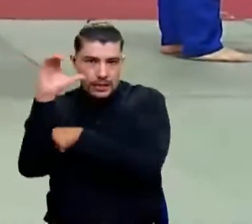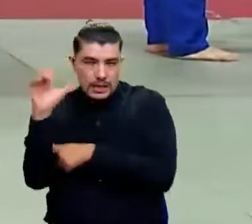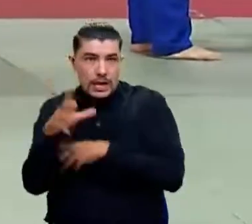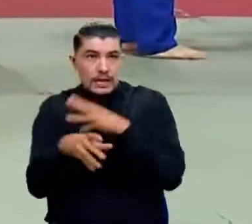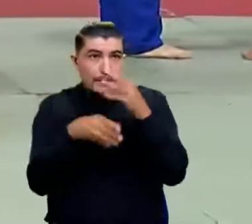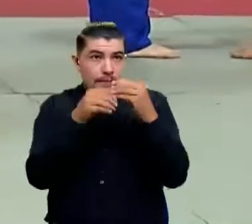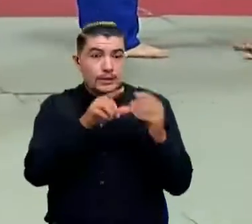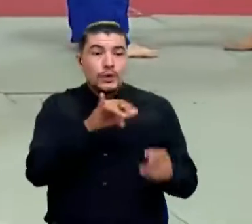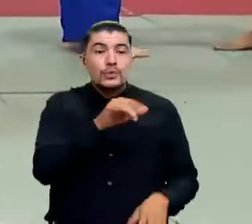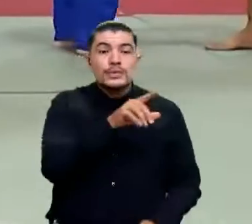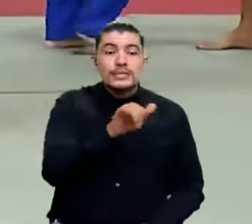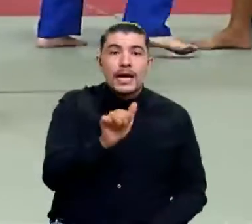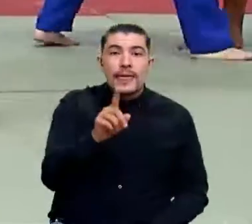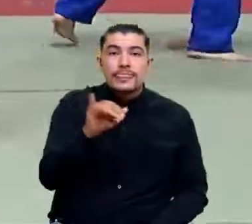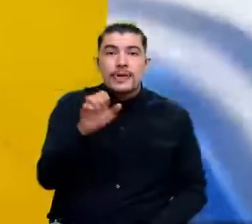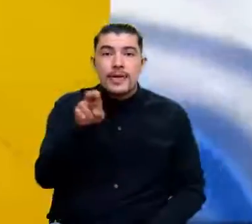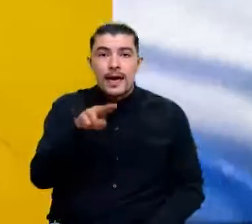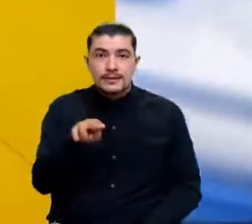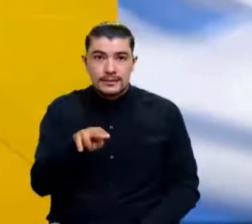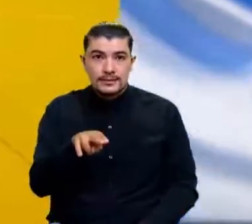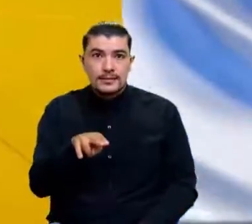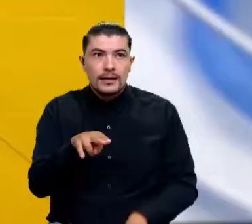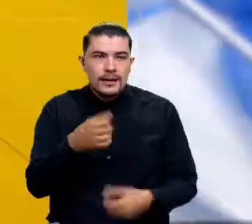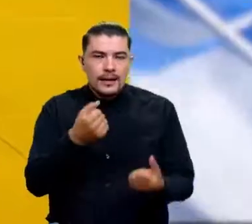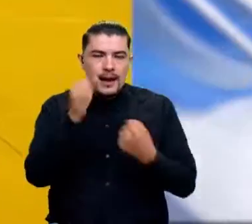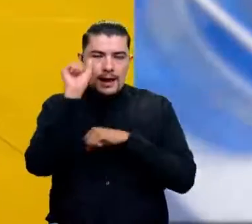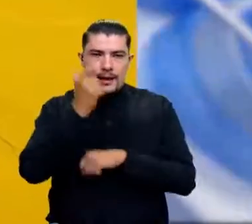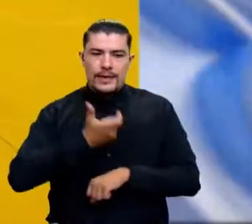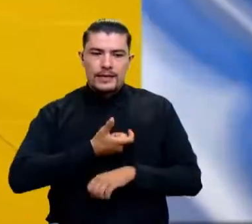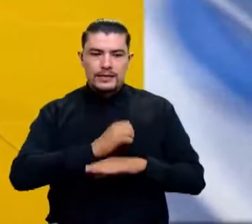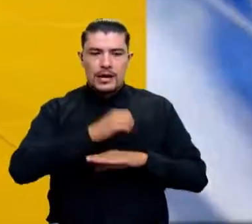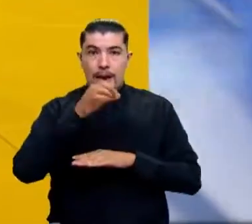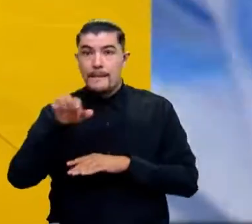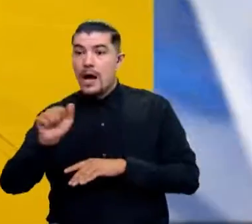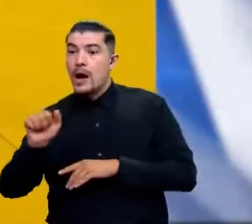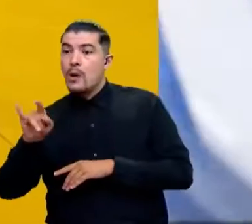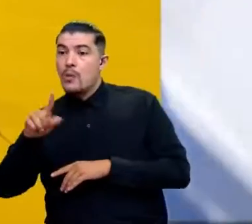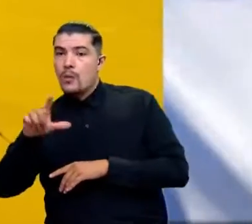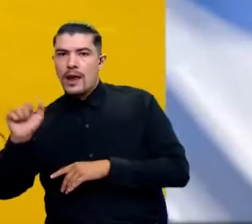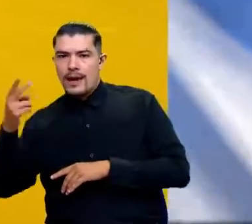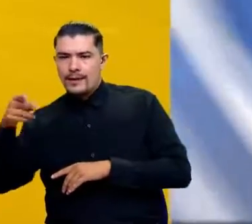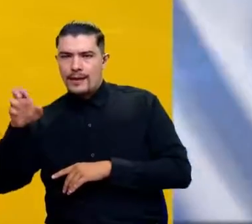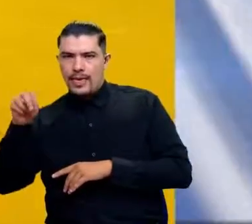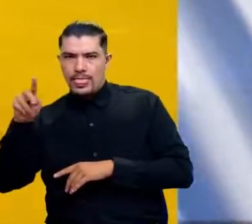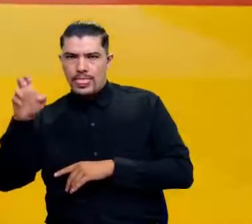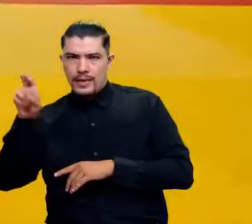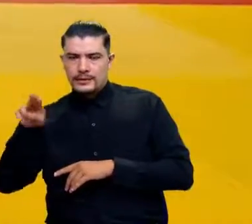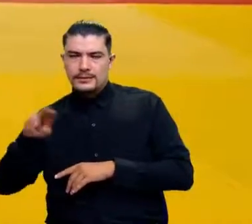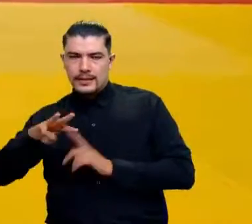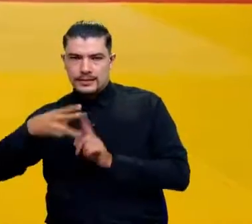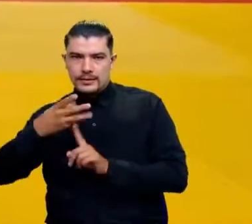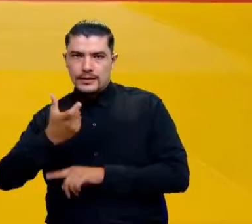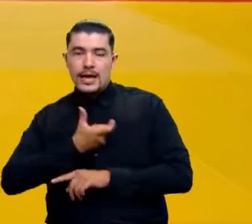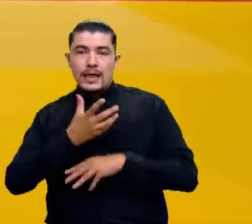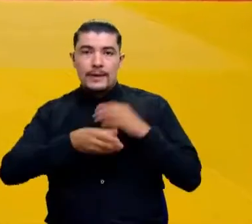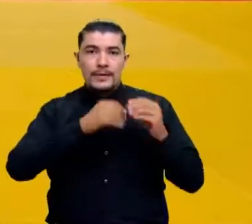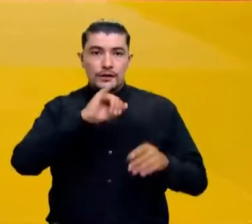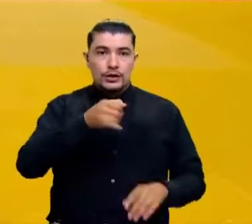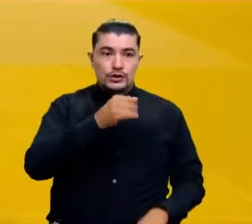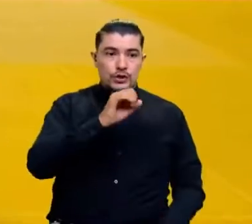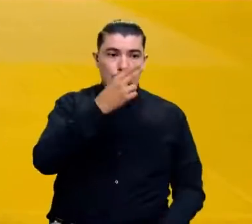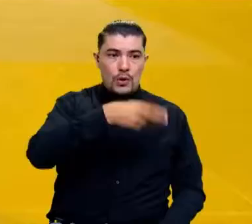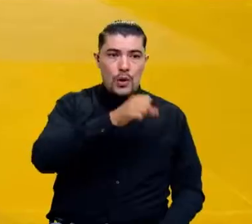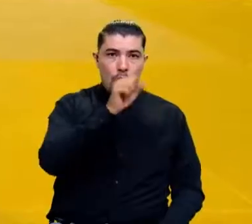Lucía Díaz conquistó medalla de oro. Paula Hernández conquistó medalla de bronce y Johan Fajardo medalla de